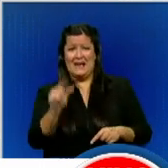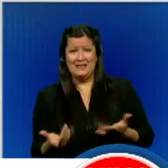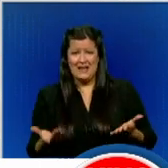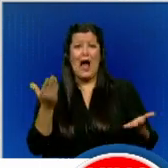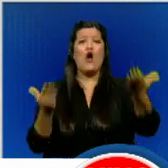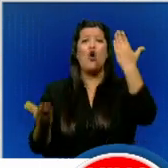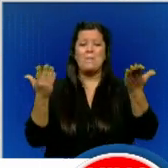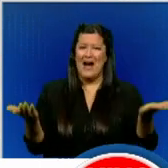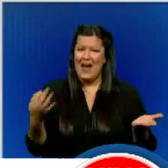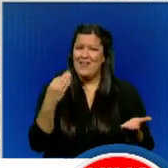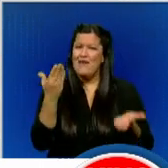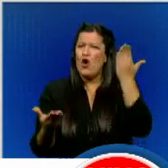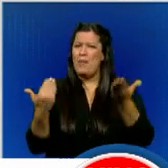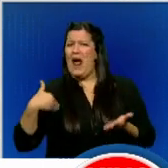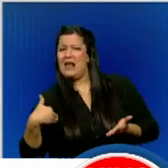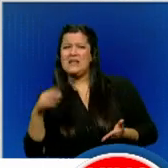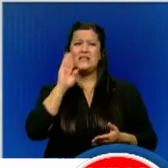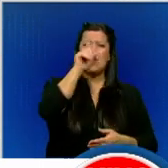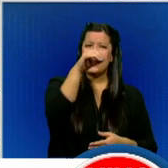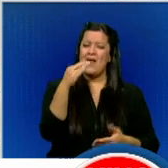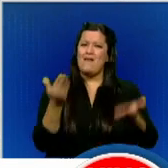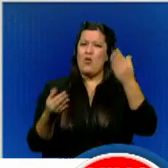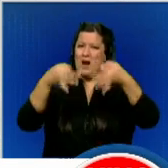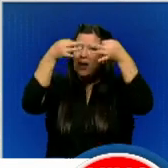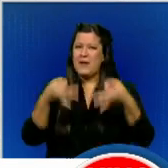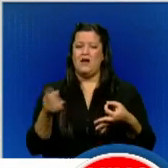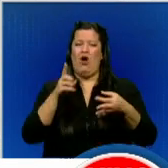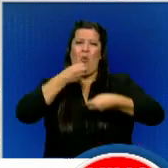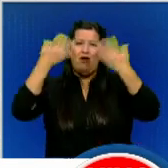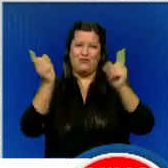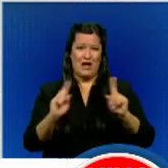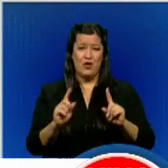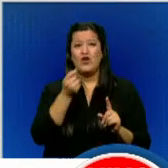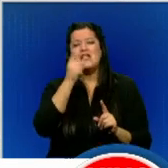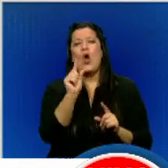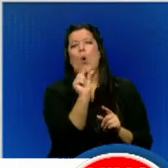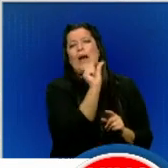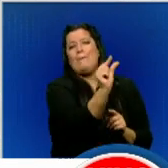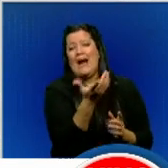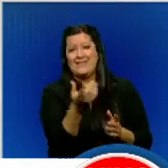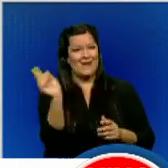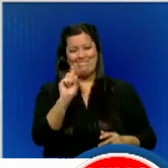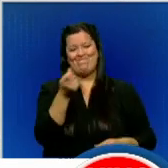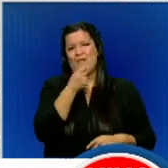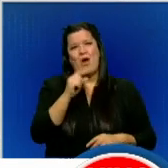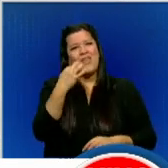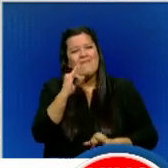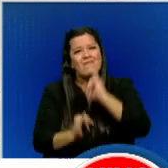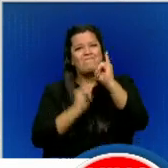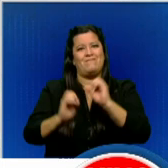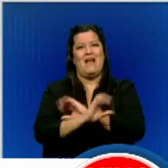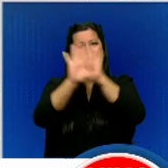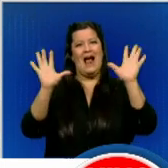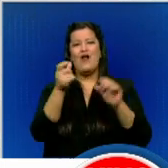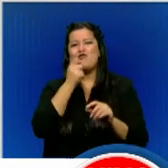vamos a comparar comparemos cosas comparables pues si no tomamos una parte de la realidad no me gusta refutar